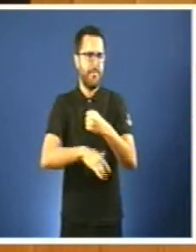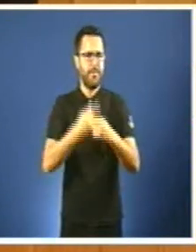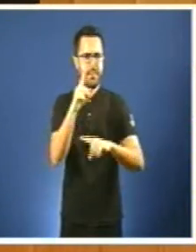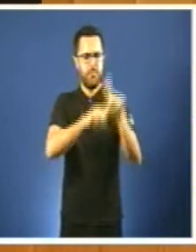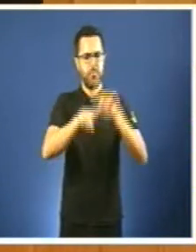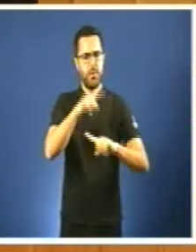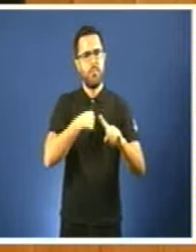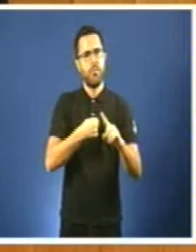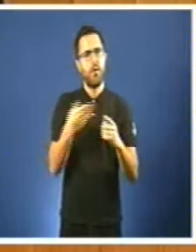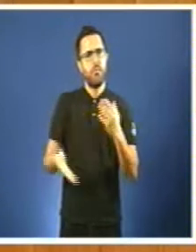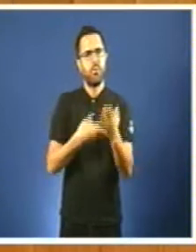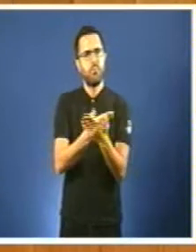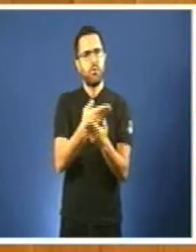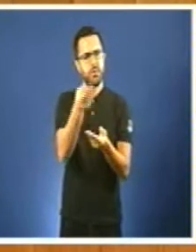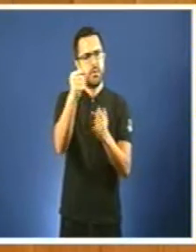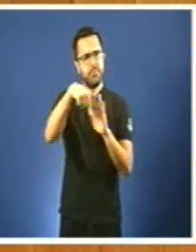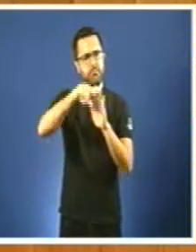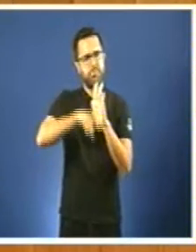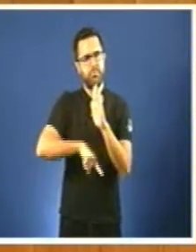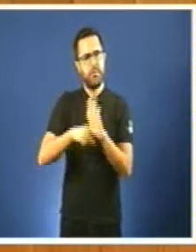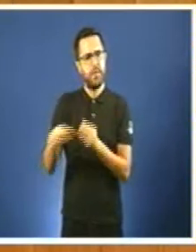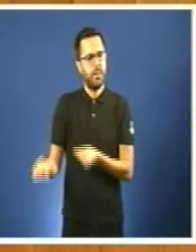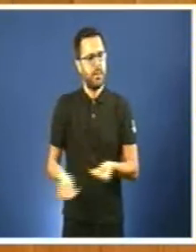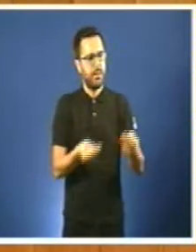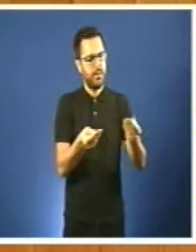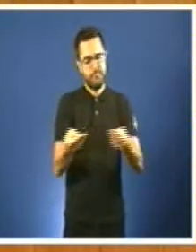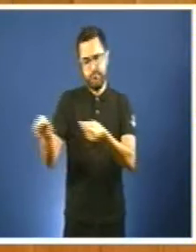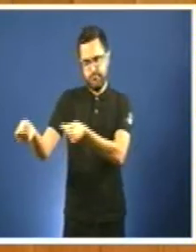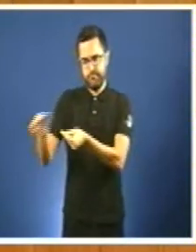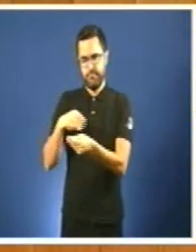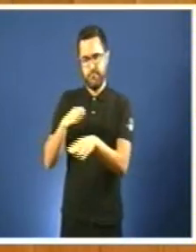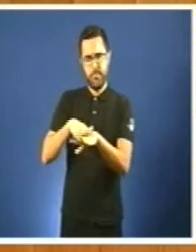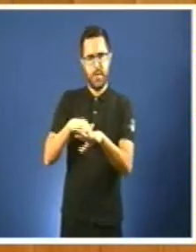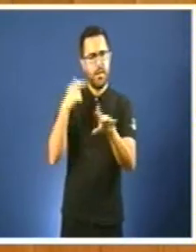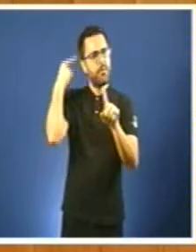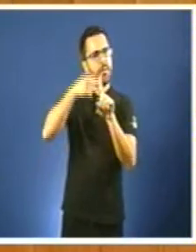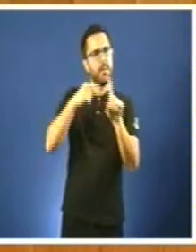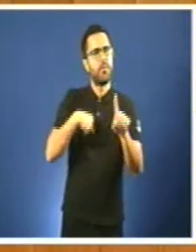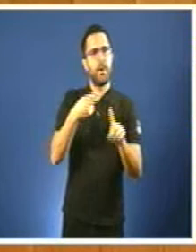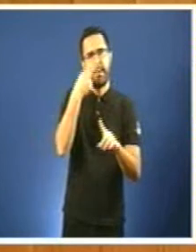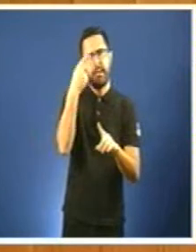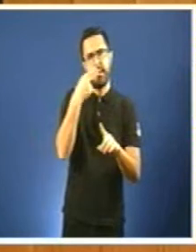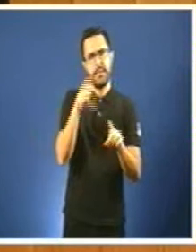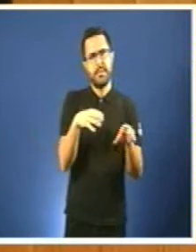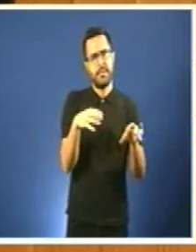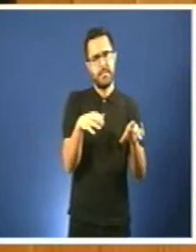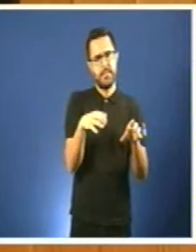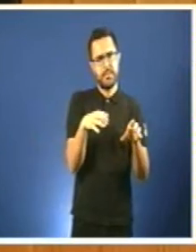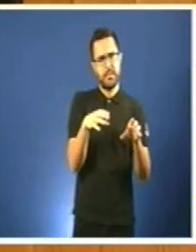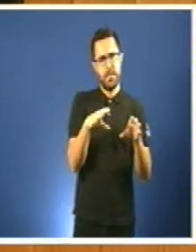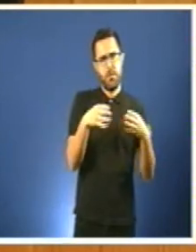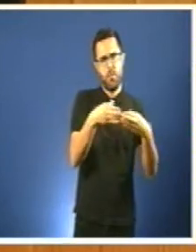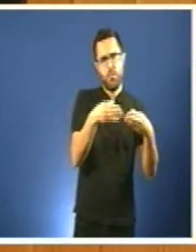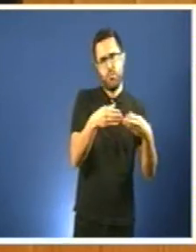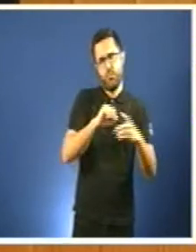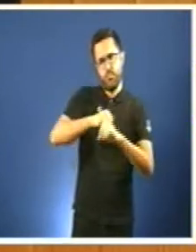xa lle anticipo, para blindar os servizos e as políticas públicas dos intereses dos grandes grupos de presión